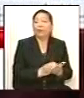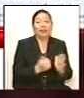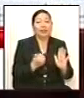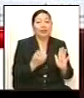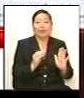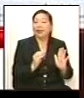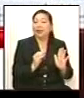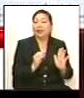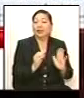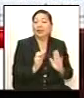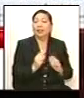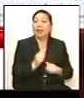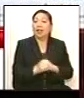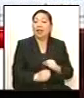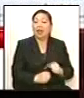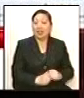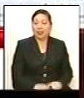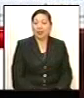60 años.